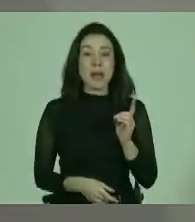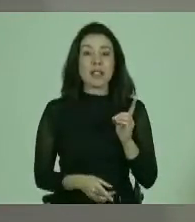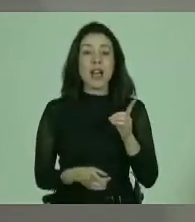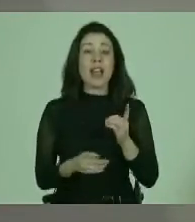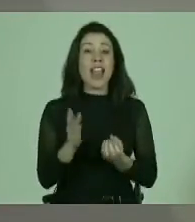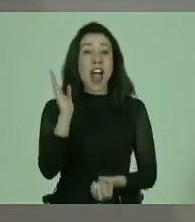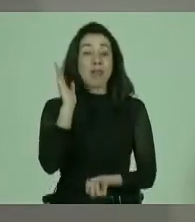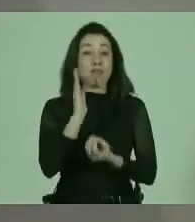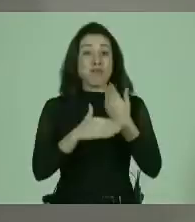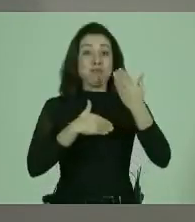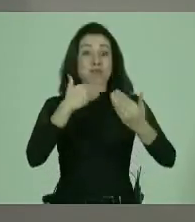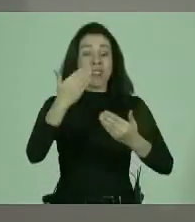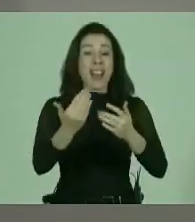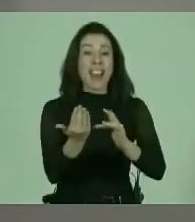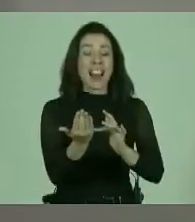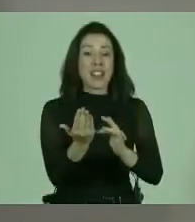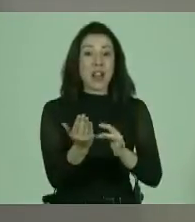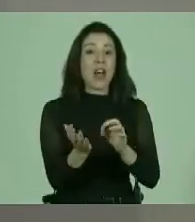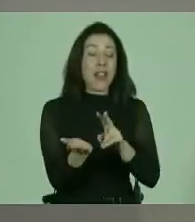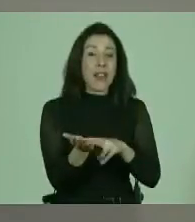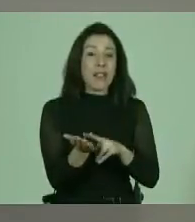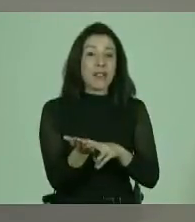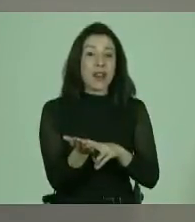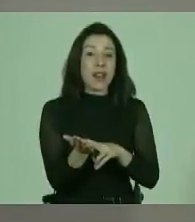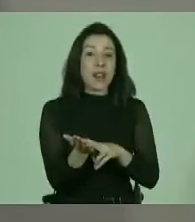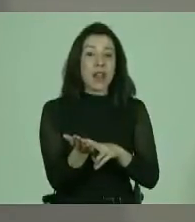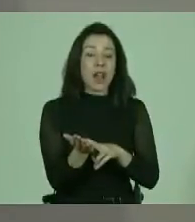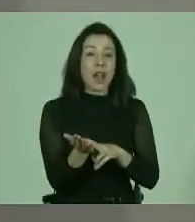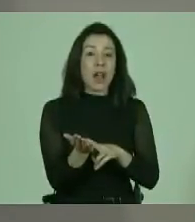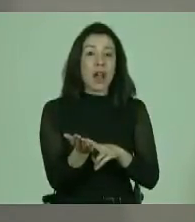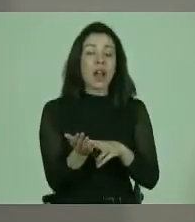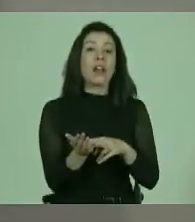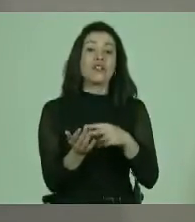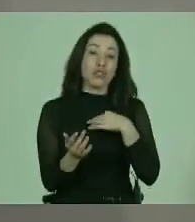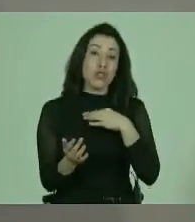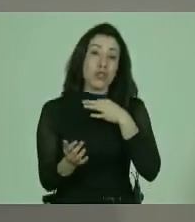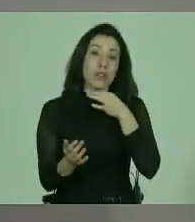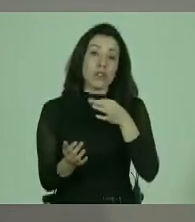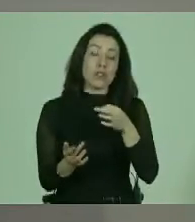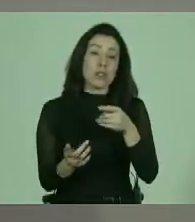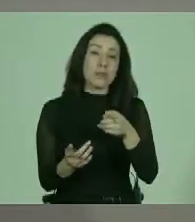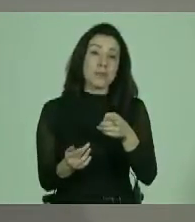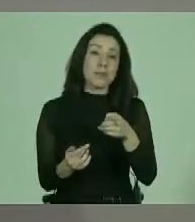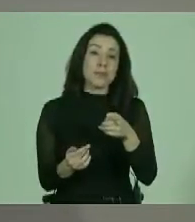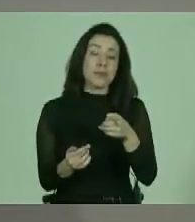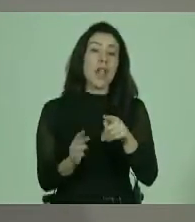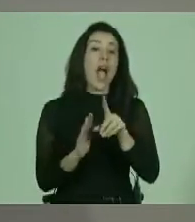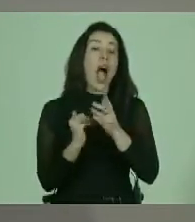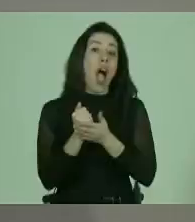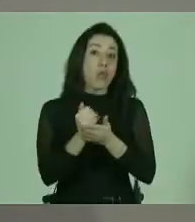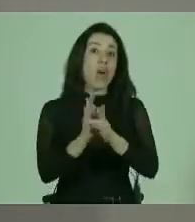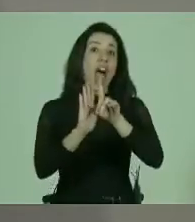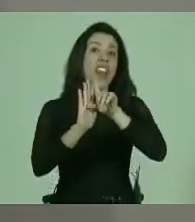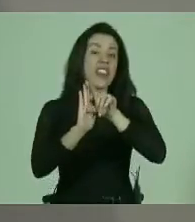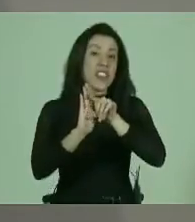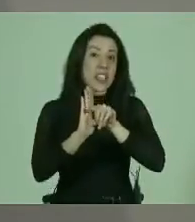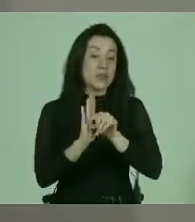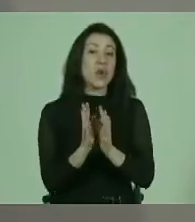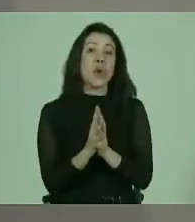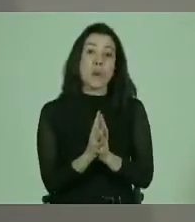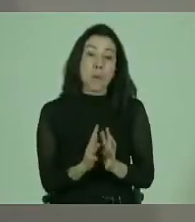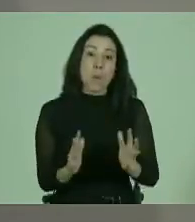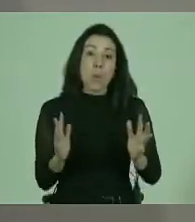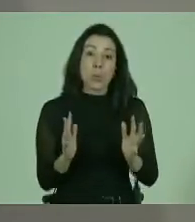adelantos tecnológicos realmente no es decir que obvian pero si disminuyen en un grado enorme